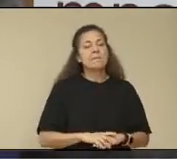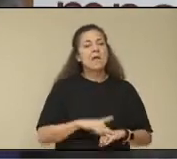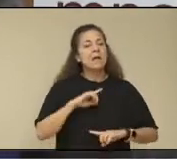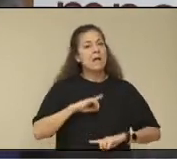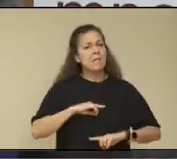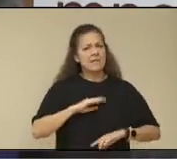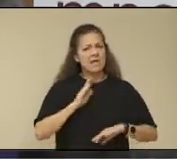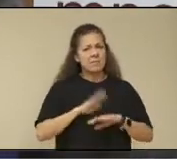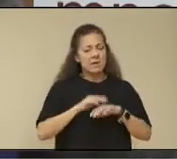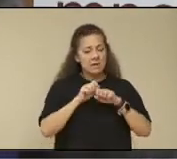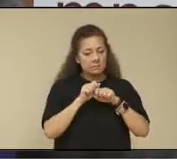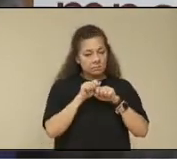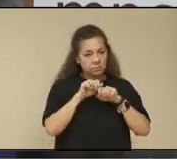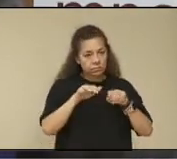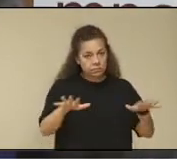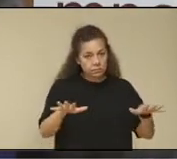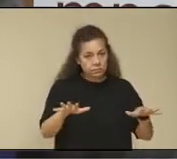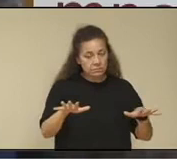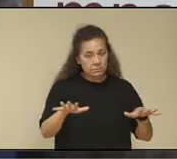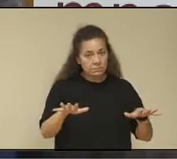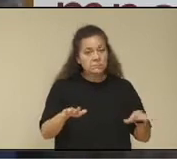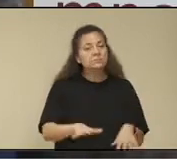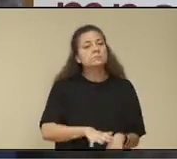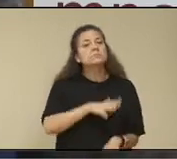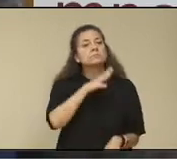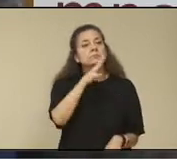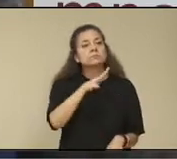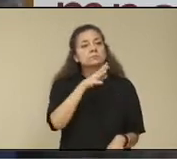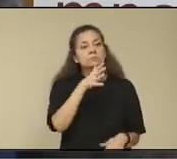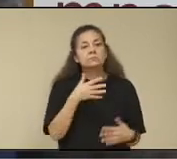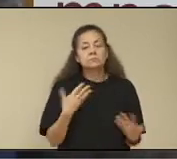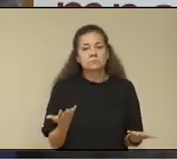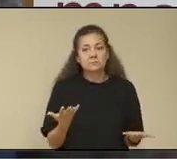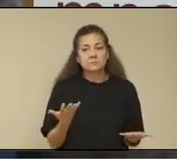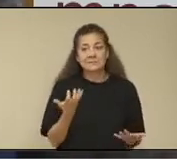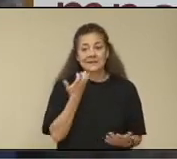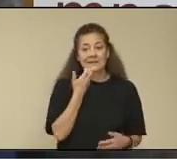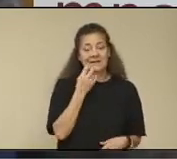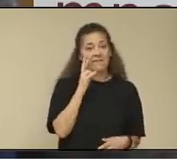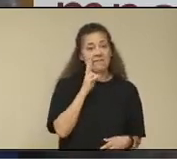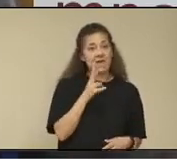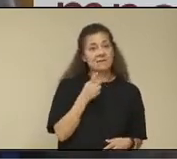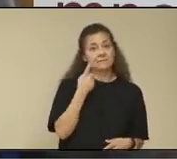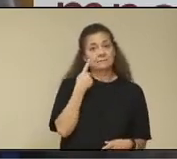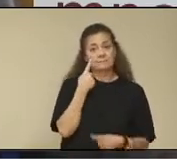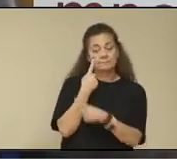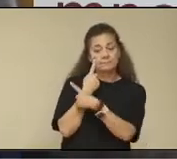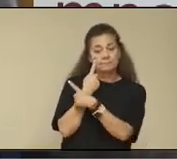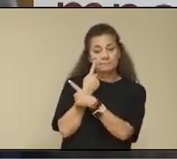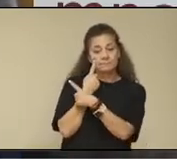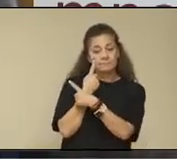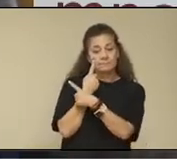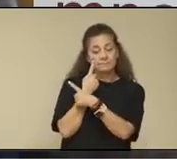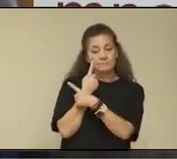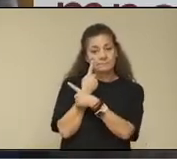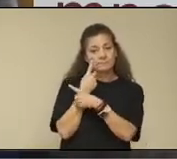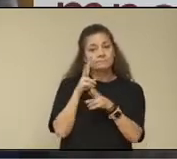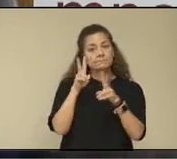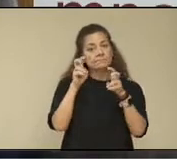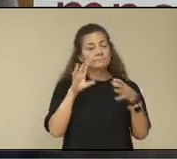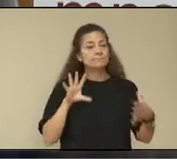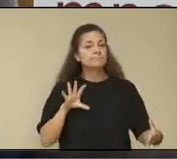propagarse. Y eso ha sido en parte si os fijáis un poco, por las cuestiones relacionadas